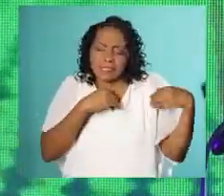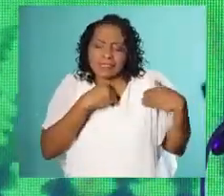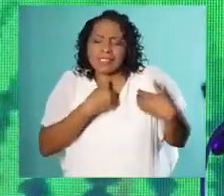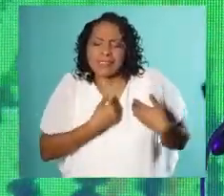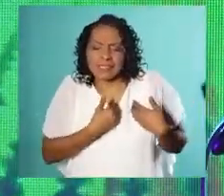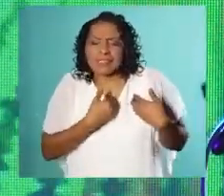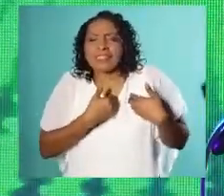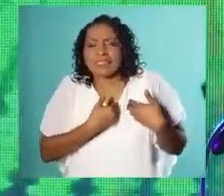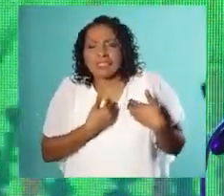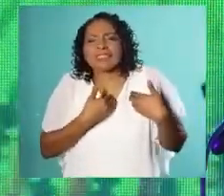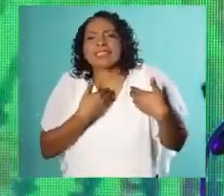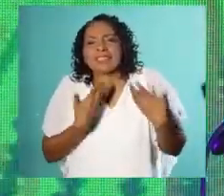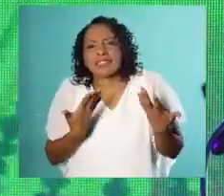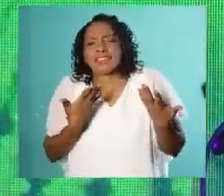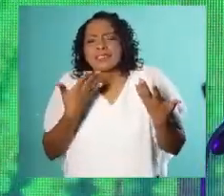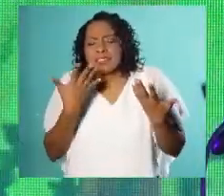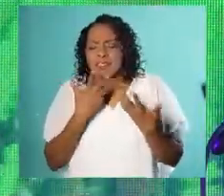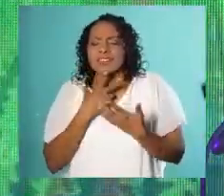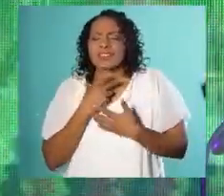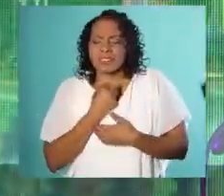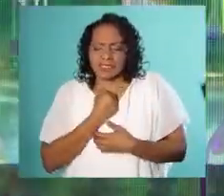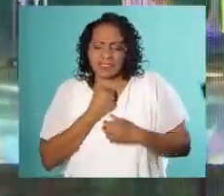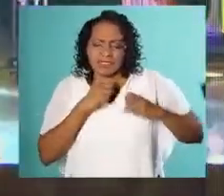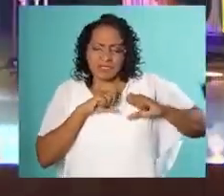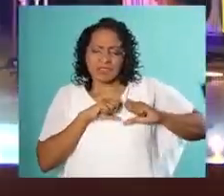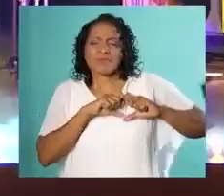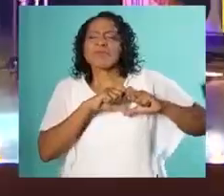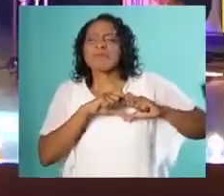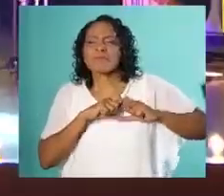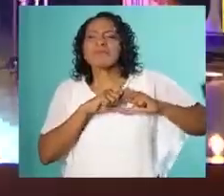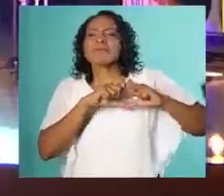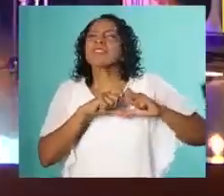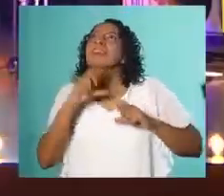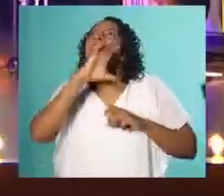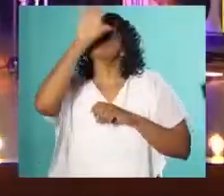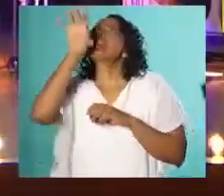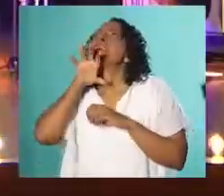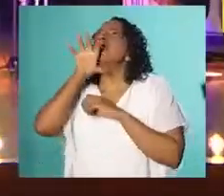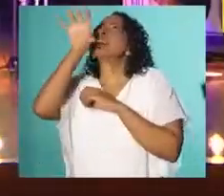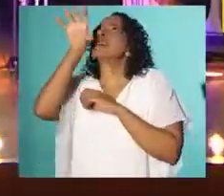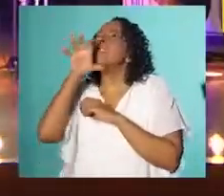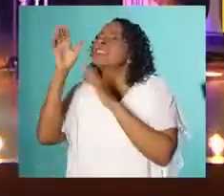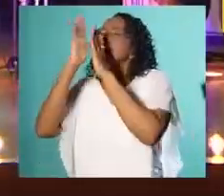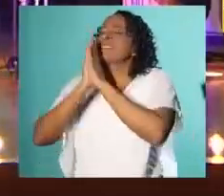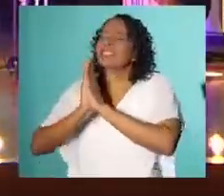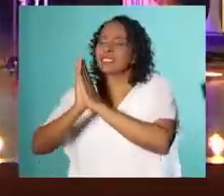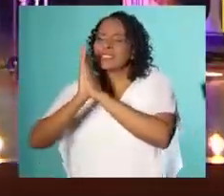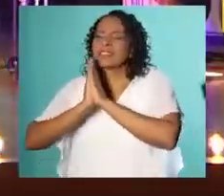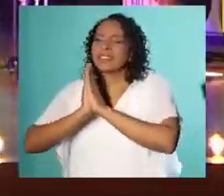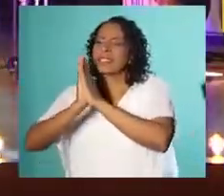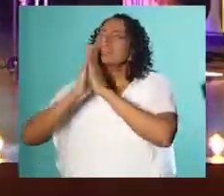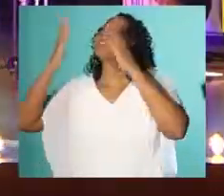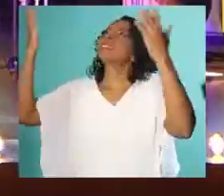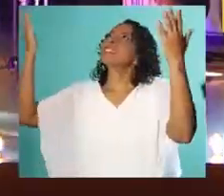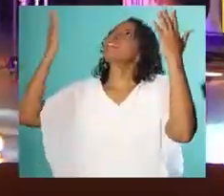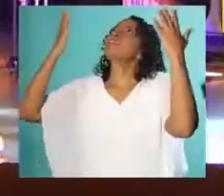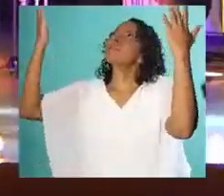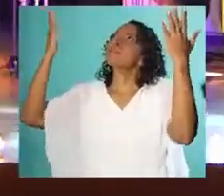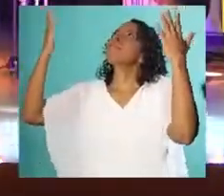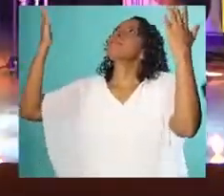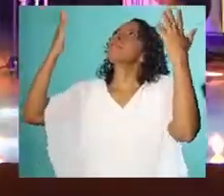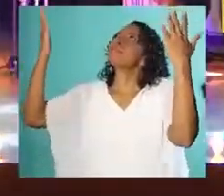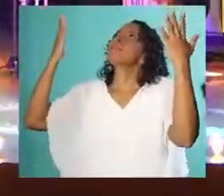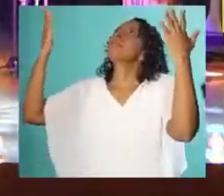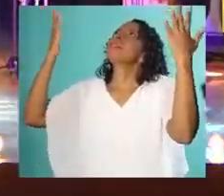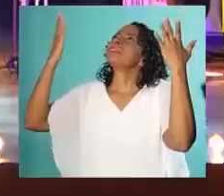Cansado estoy con sed, mi corazón cansado grita al cielo una oración. Con los brazos